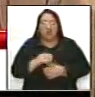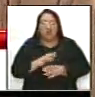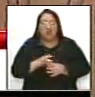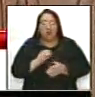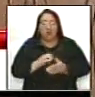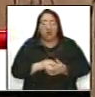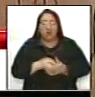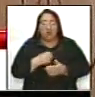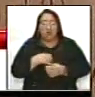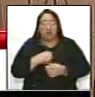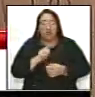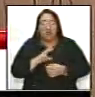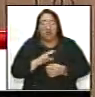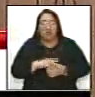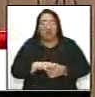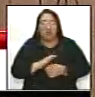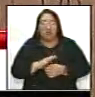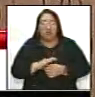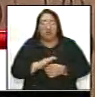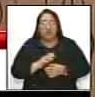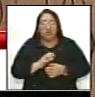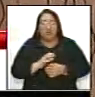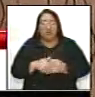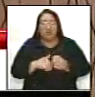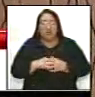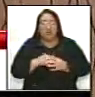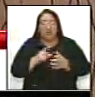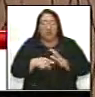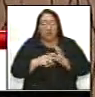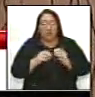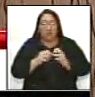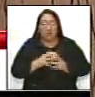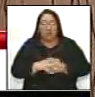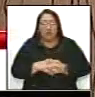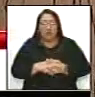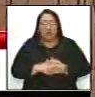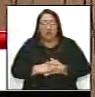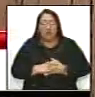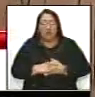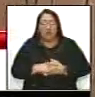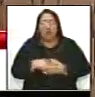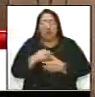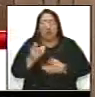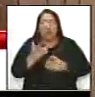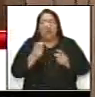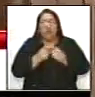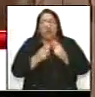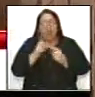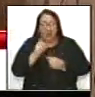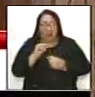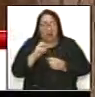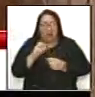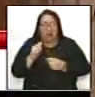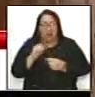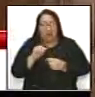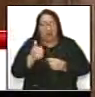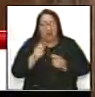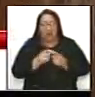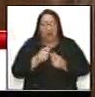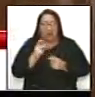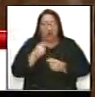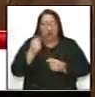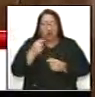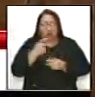lo pasamos de frente a orden del día y ahí lo trataremos, ¿no? Damos la bienvenida al congresista Dipas, al congresista Trujillo,